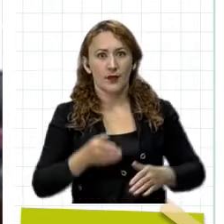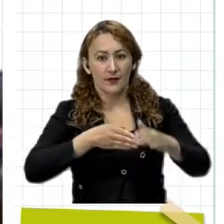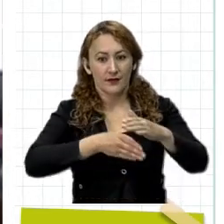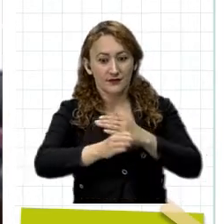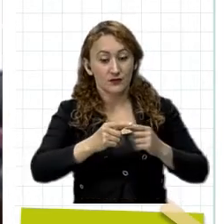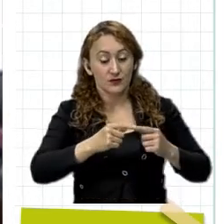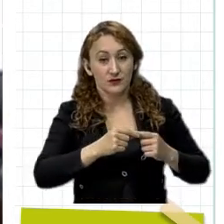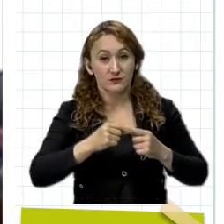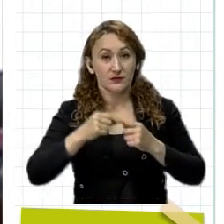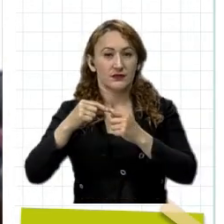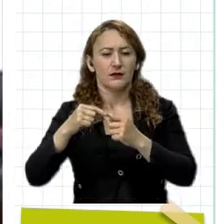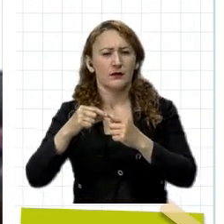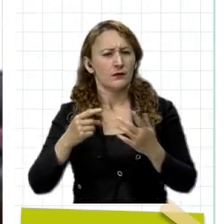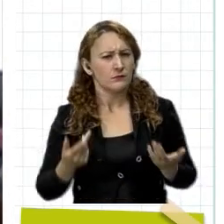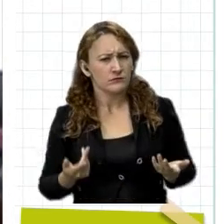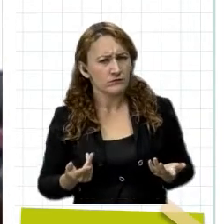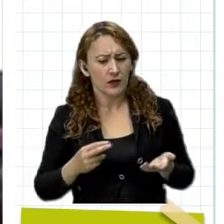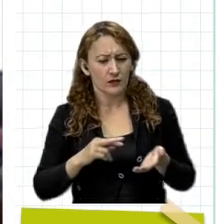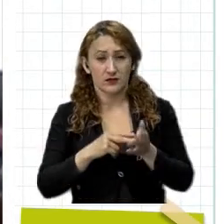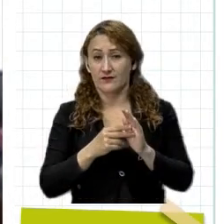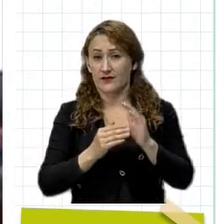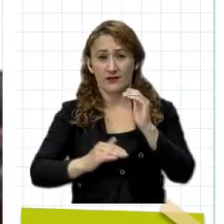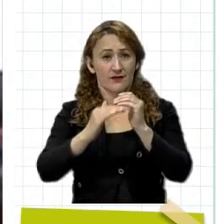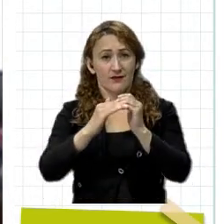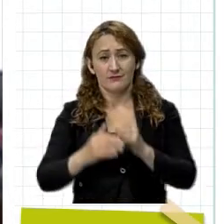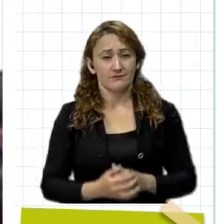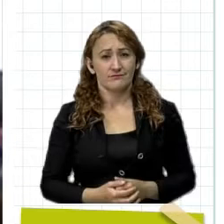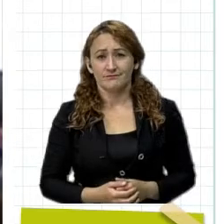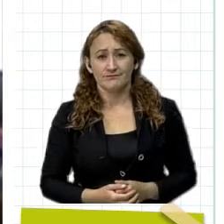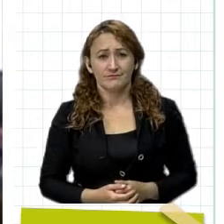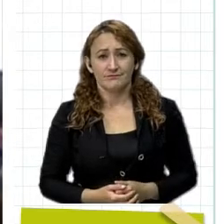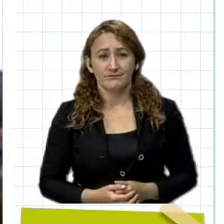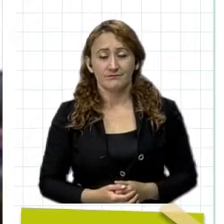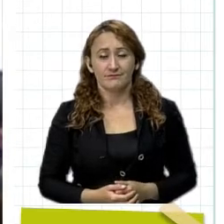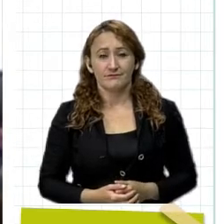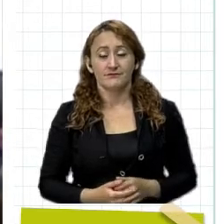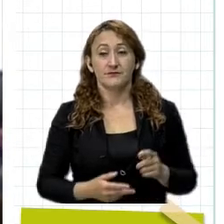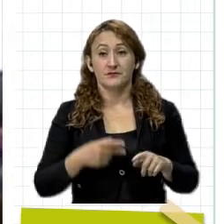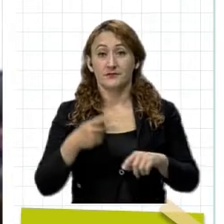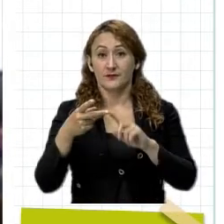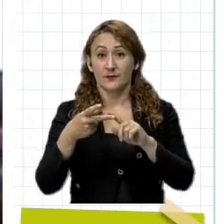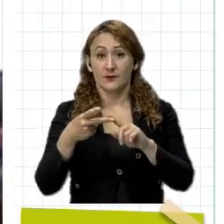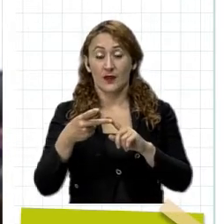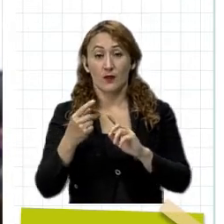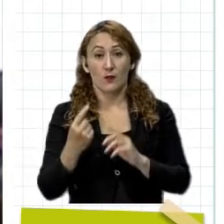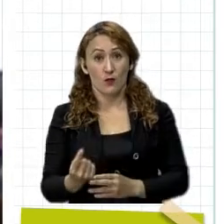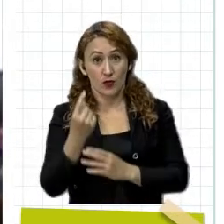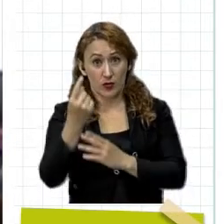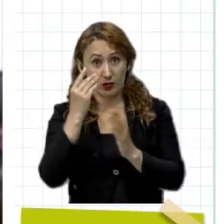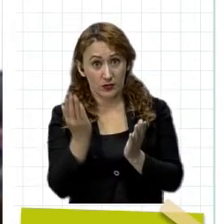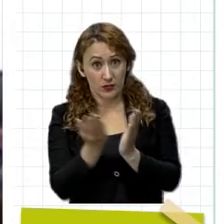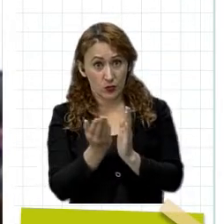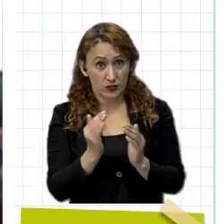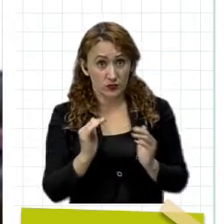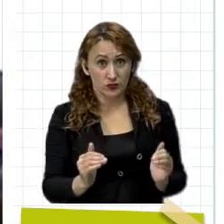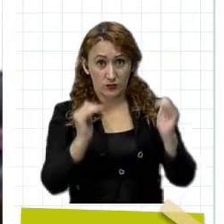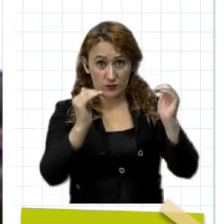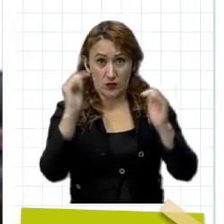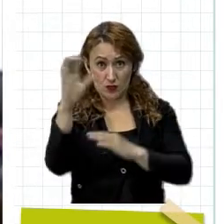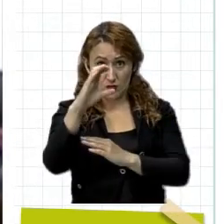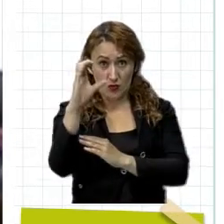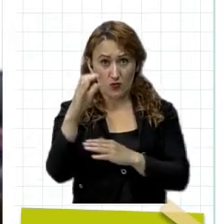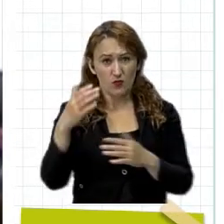especial no significa equidad. Las políticas de educación superior en Colombia